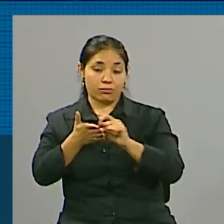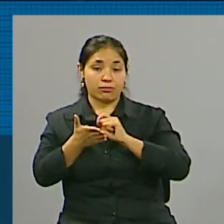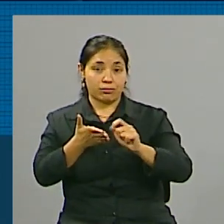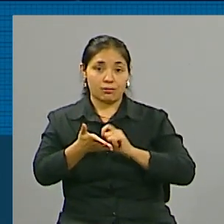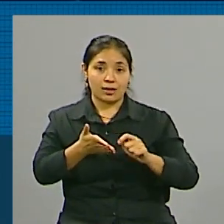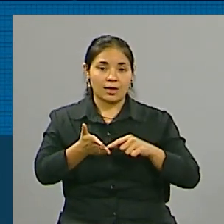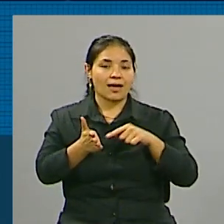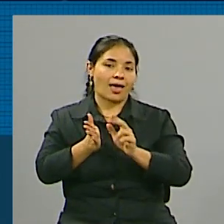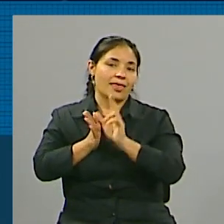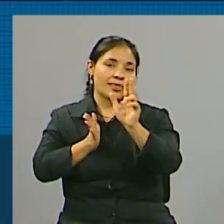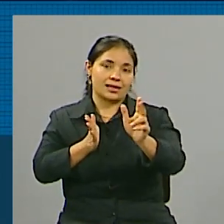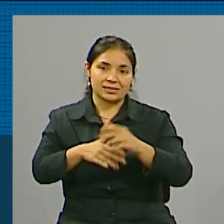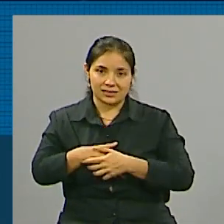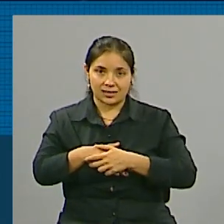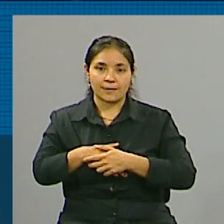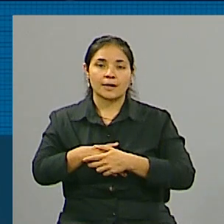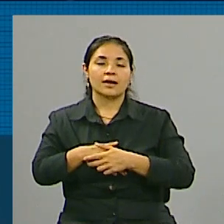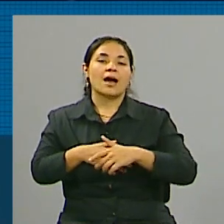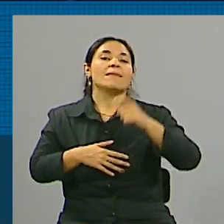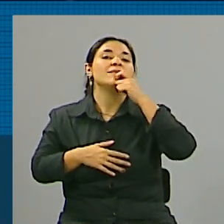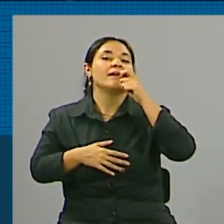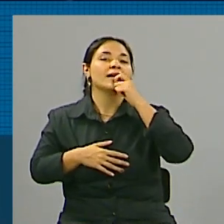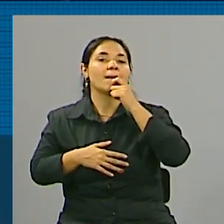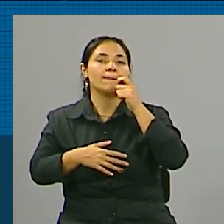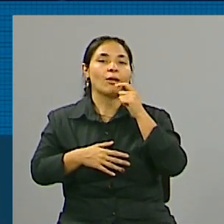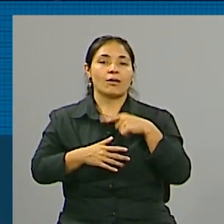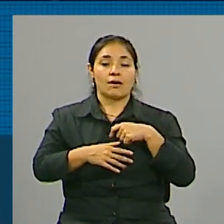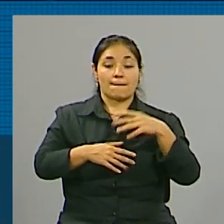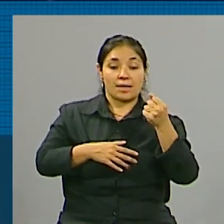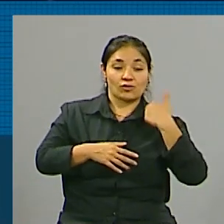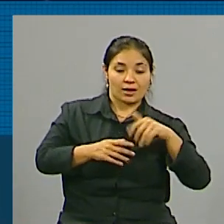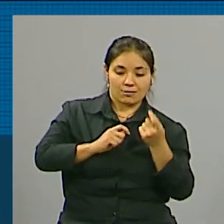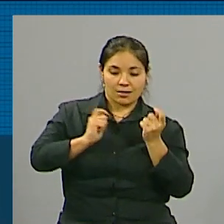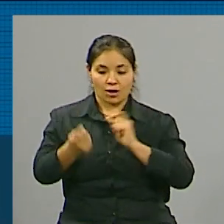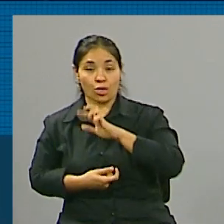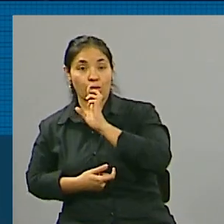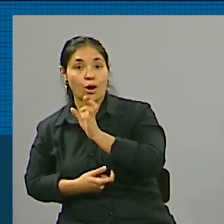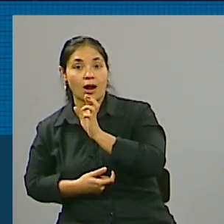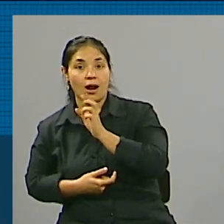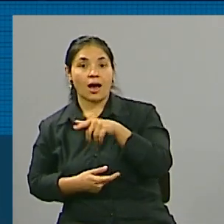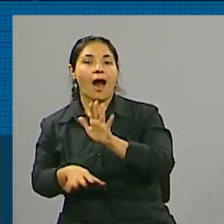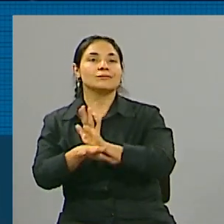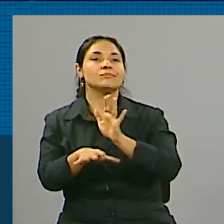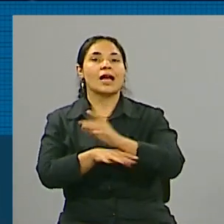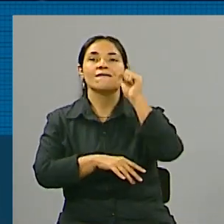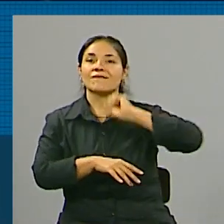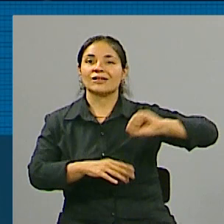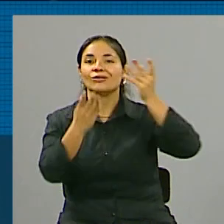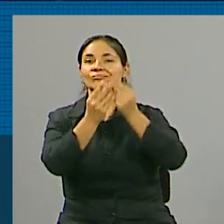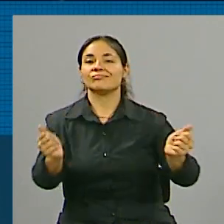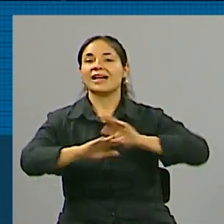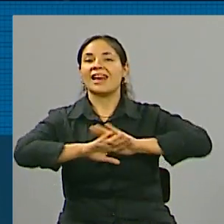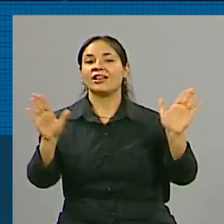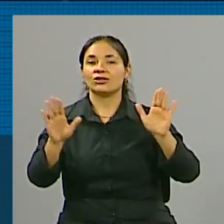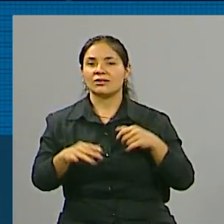hacemos hincapié, ¿no? Que no hay ninguna garantía de que este proceso de dolarización garantice terminar con la inflación en